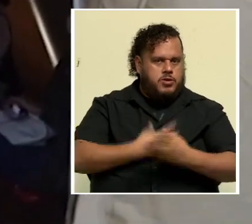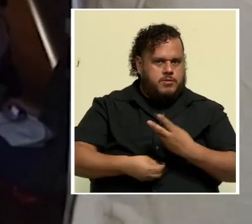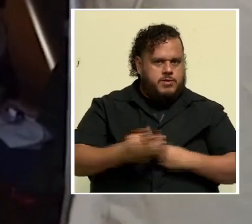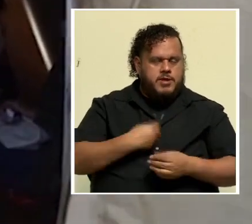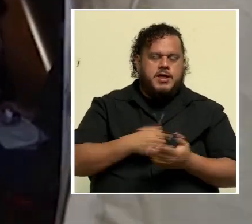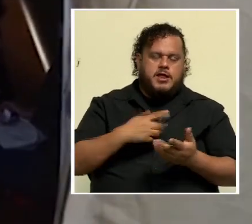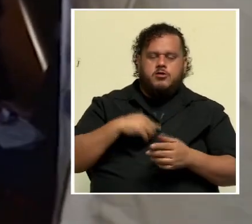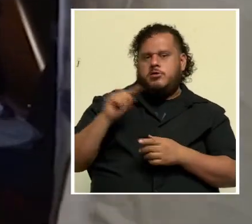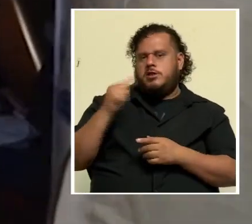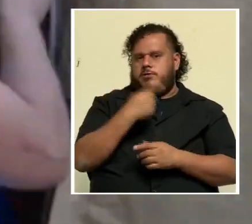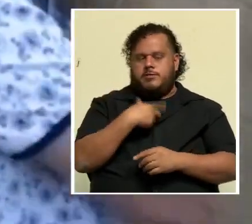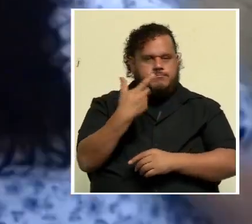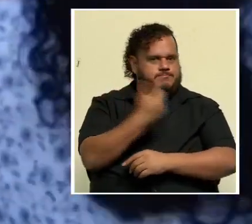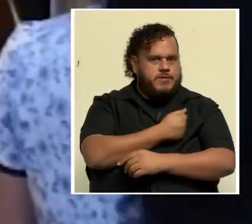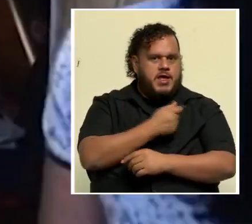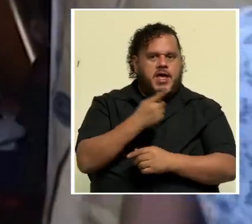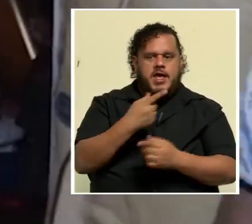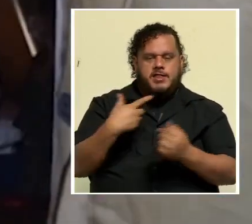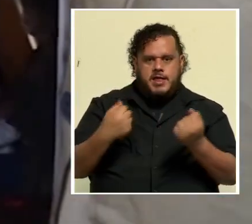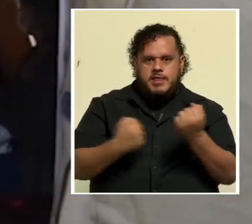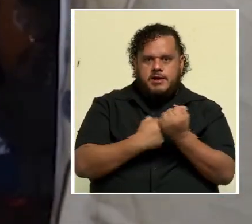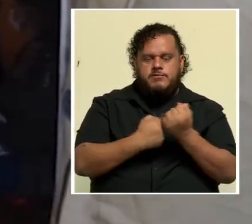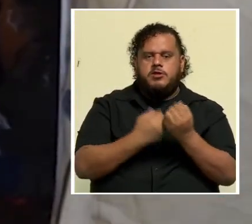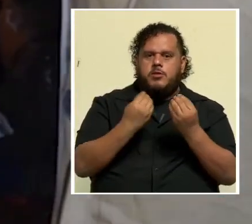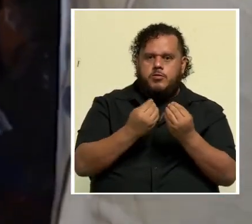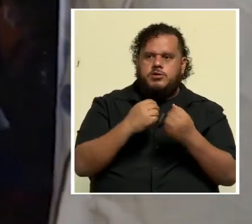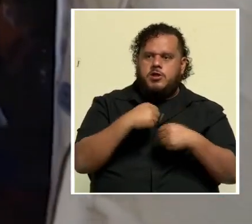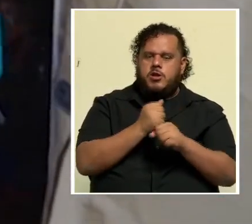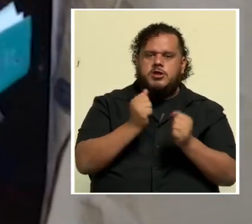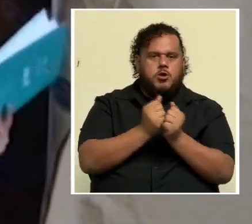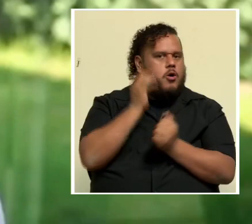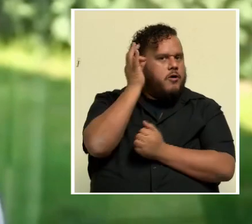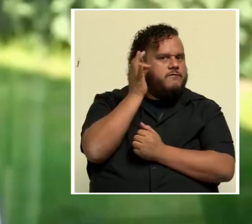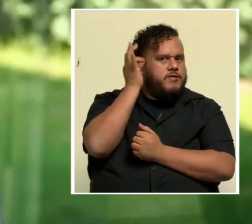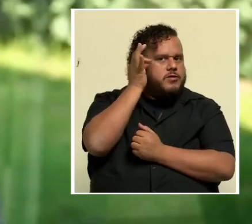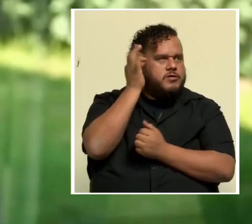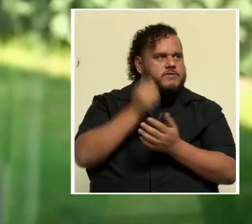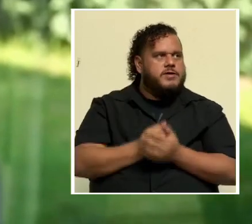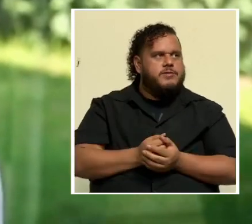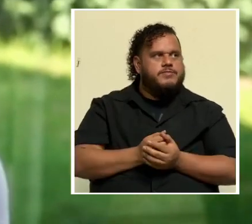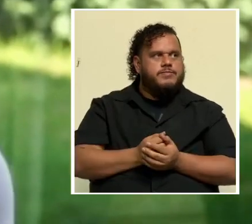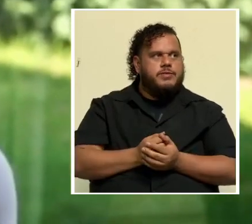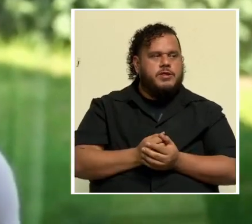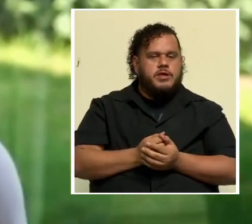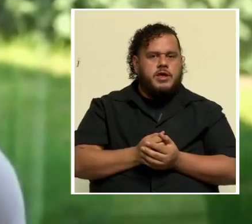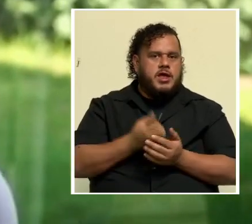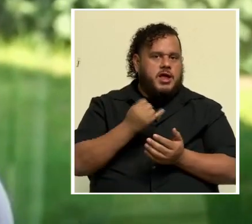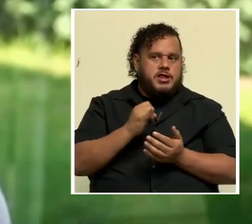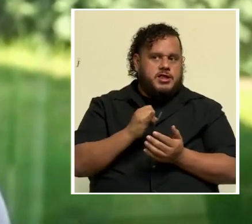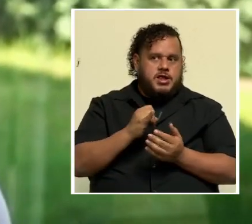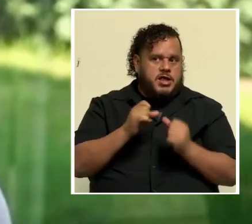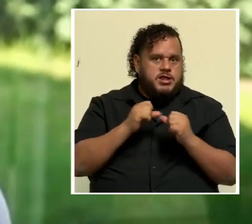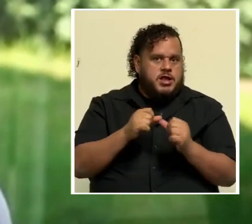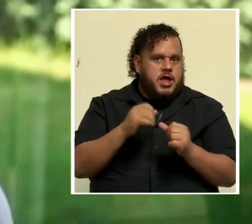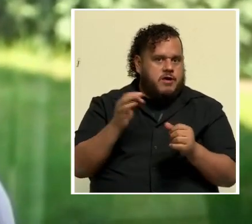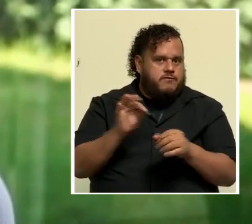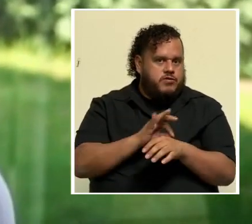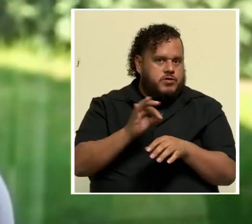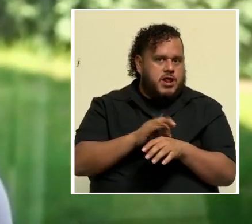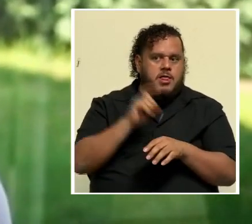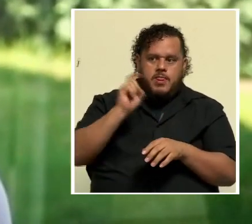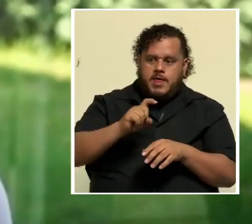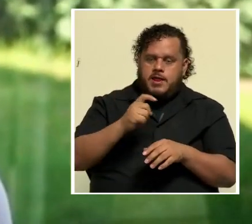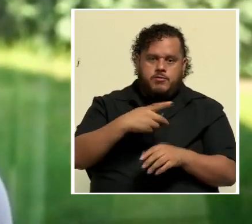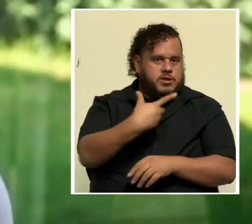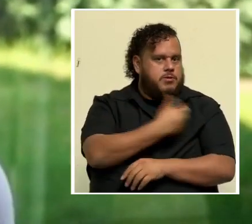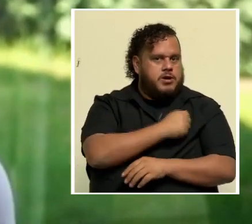recibir esta dosis de refuerzo. Muchas lo asumen con filosofía. Para que el mundo siga funcionando, tenemos que vacunarnos todos,